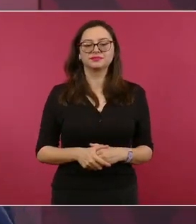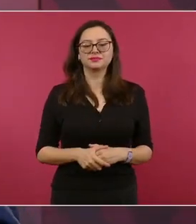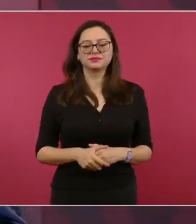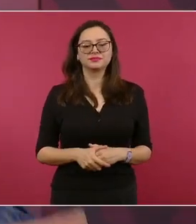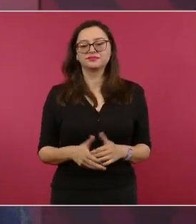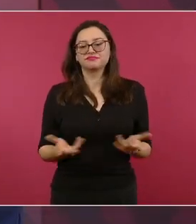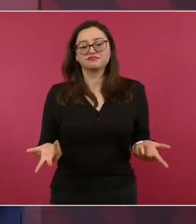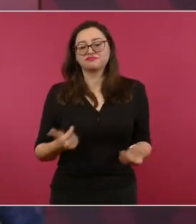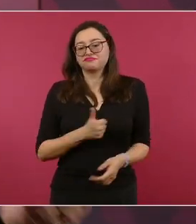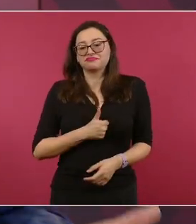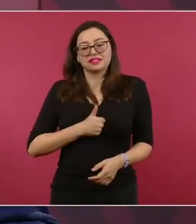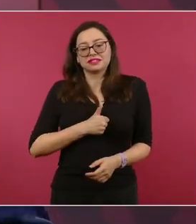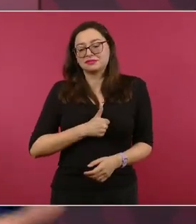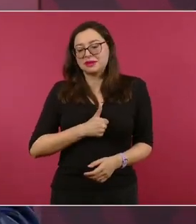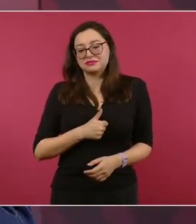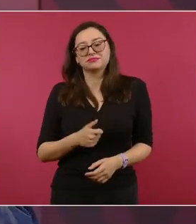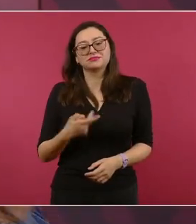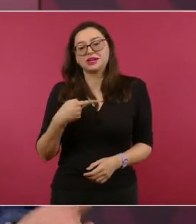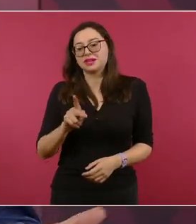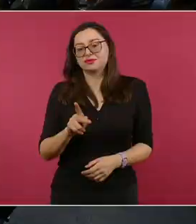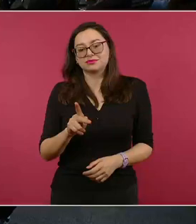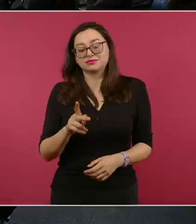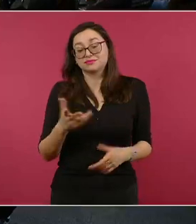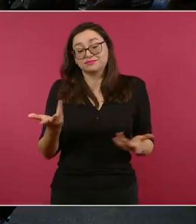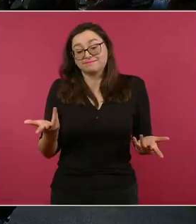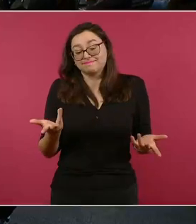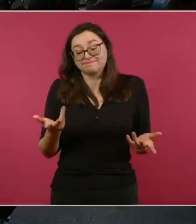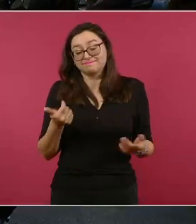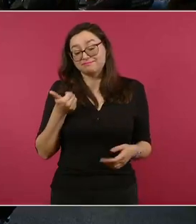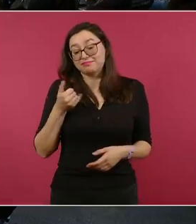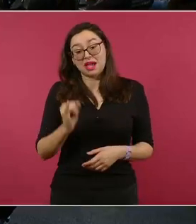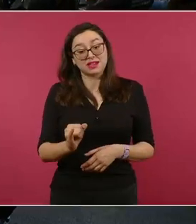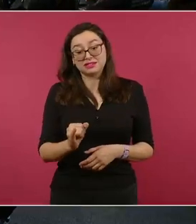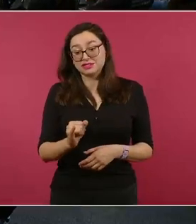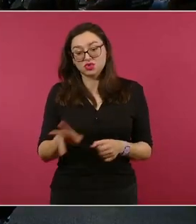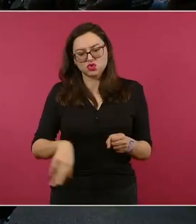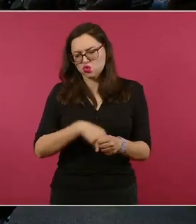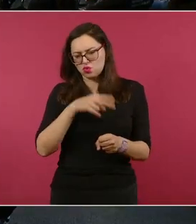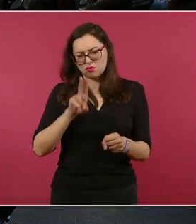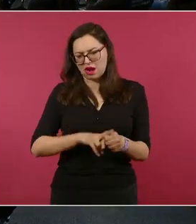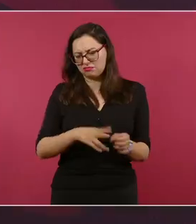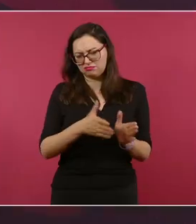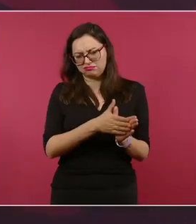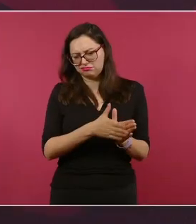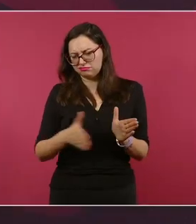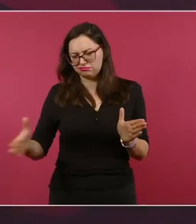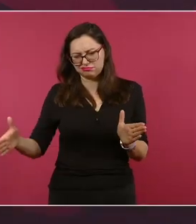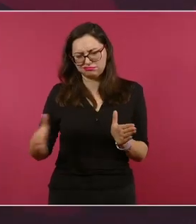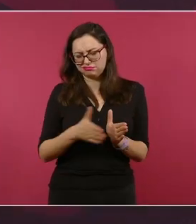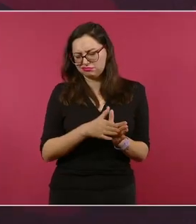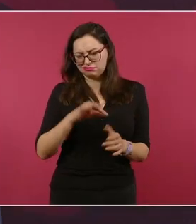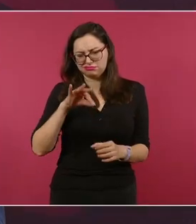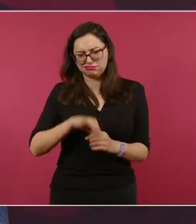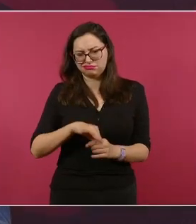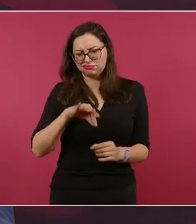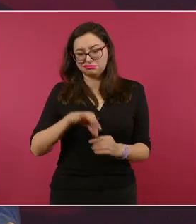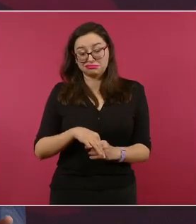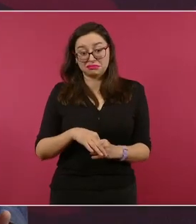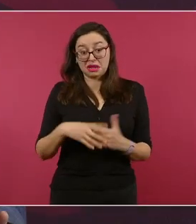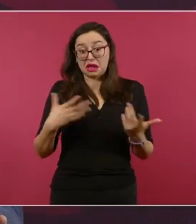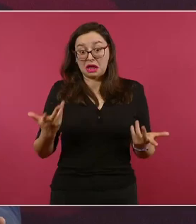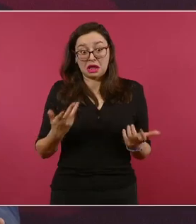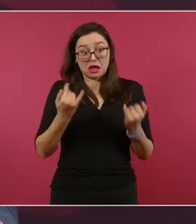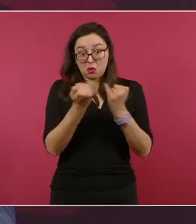Es lamentable, pero así es. O sea, y esto suele pasar en todo el